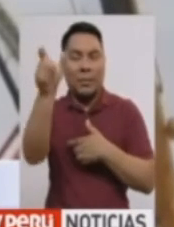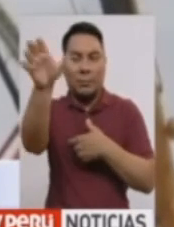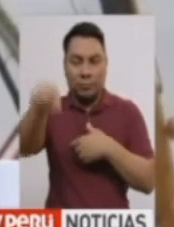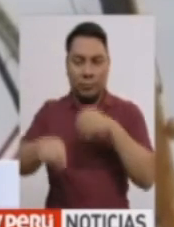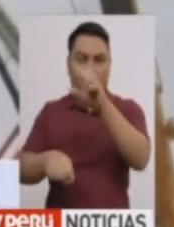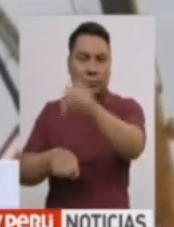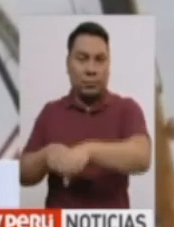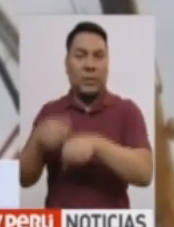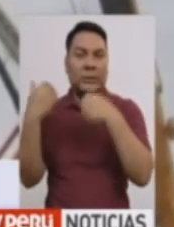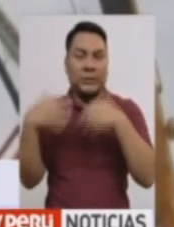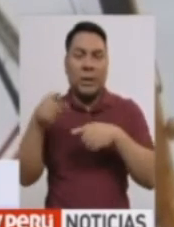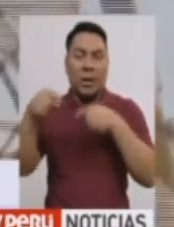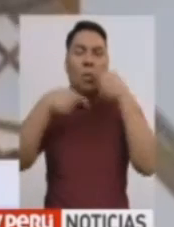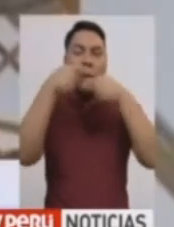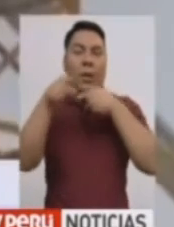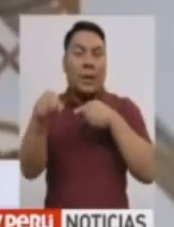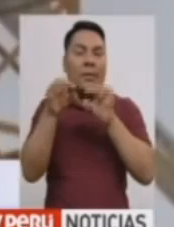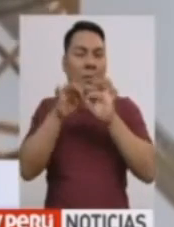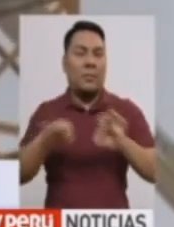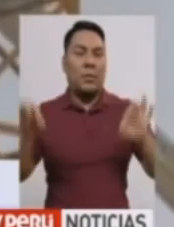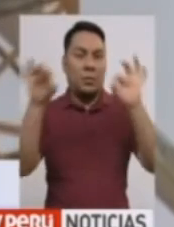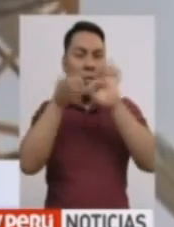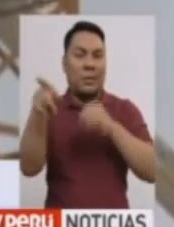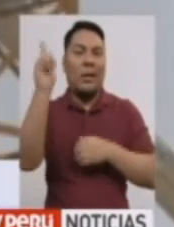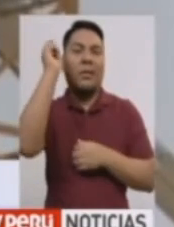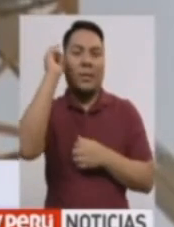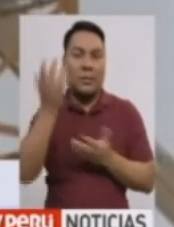sido intervenidos. Indicó que lo que juega en